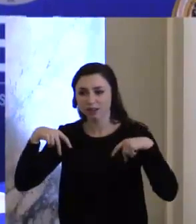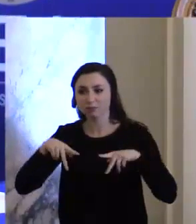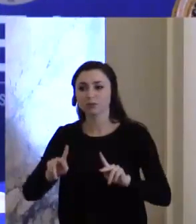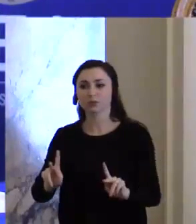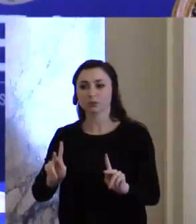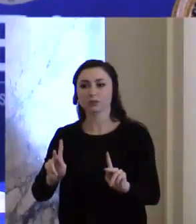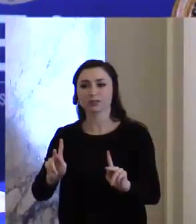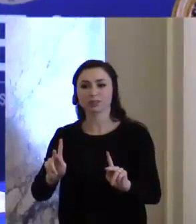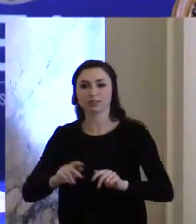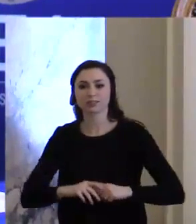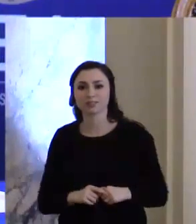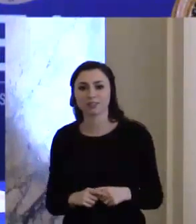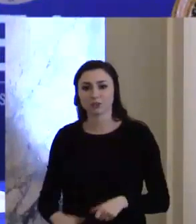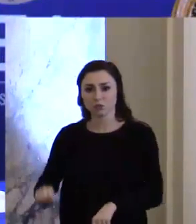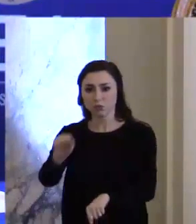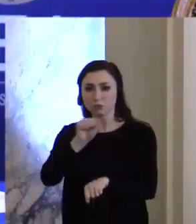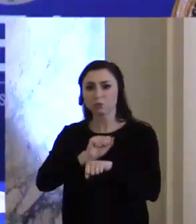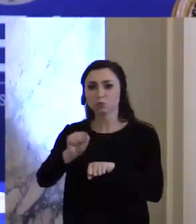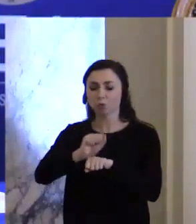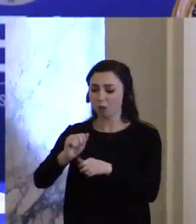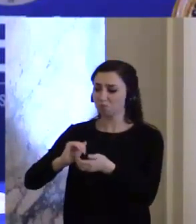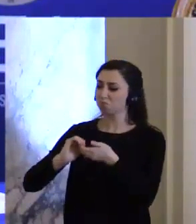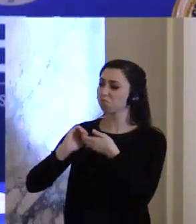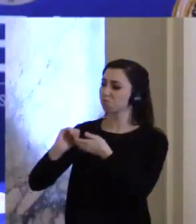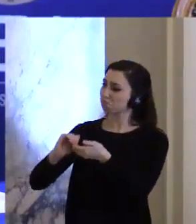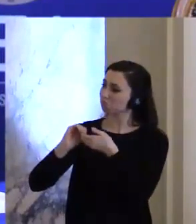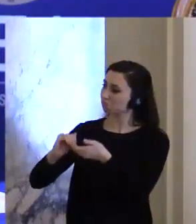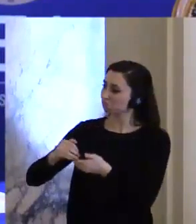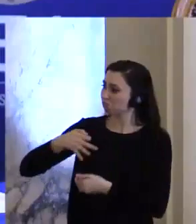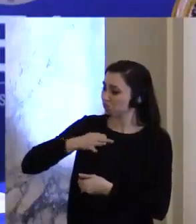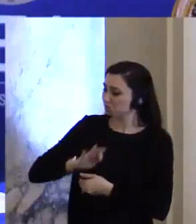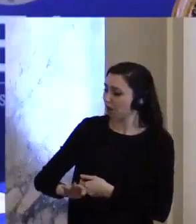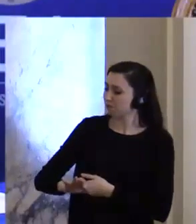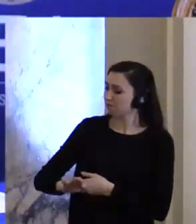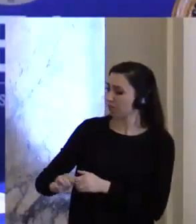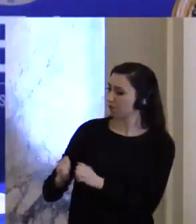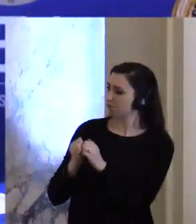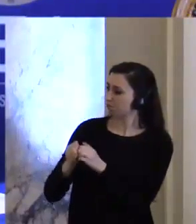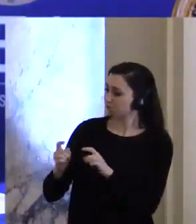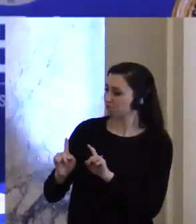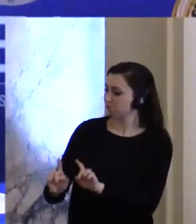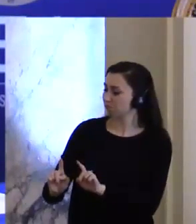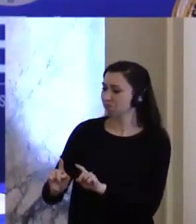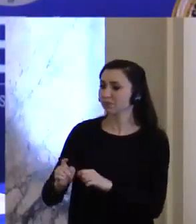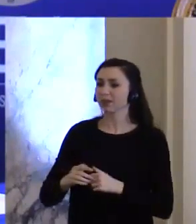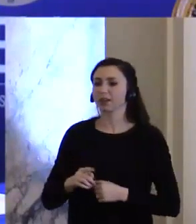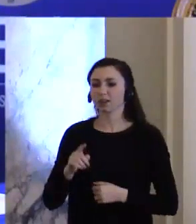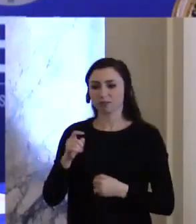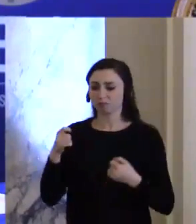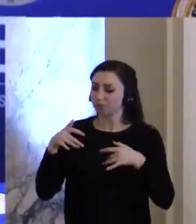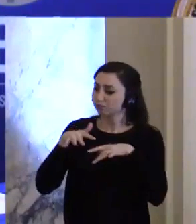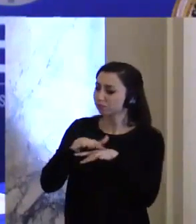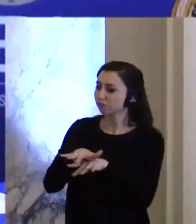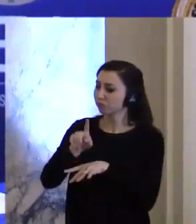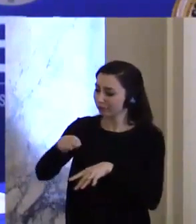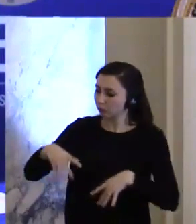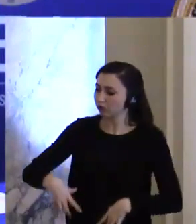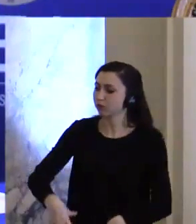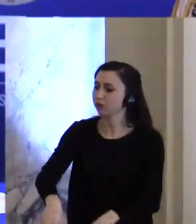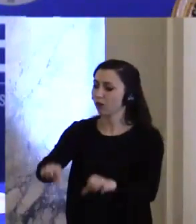esfuerzos conjuntos, y debemos adoptar un enfoque pragmático y realista para identificar